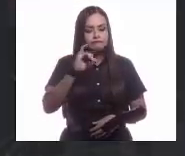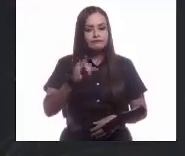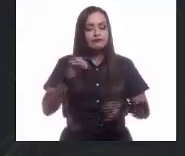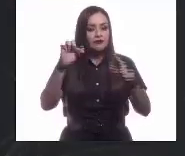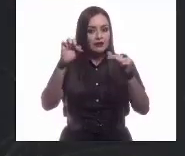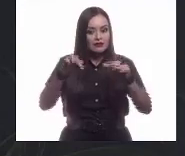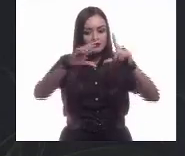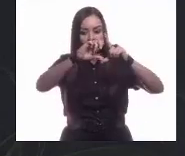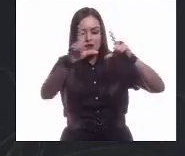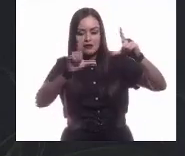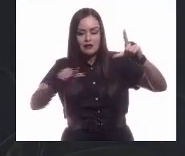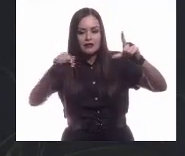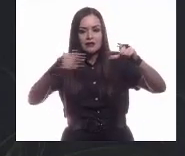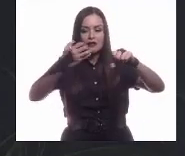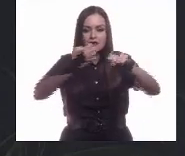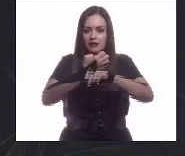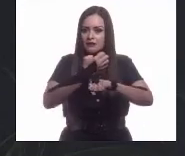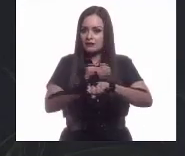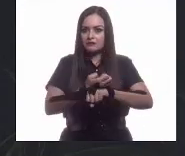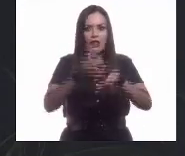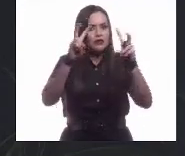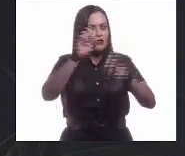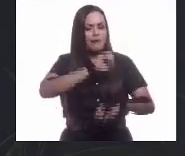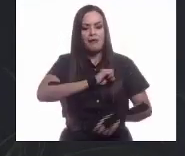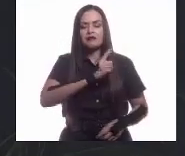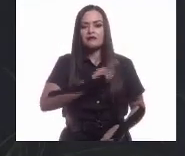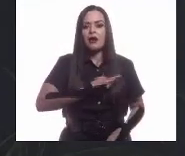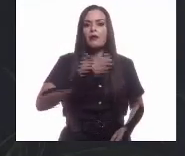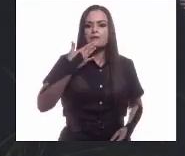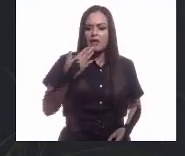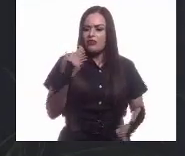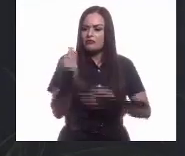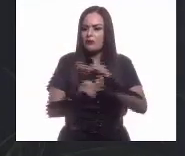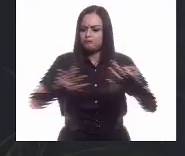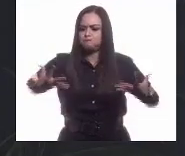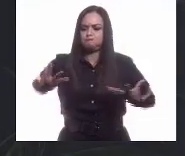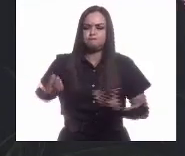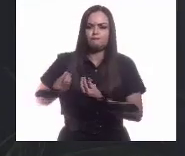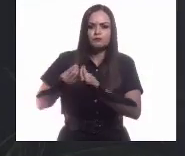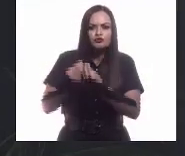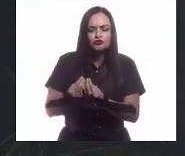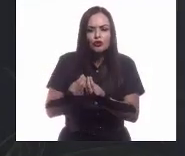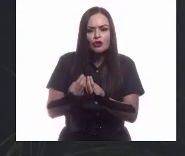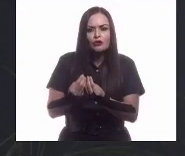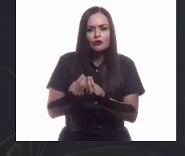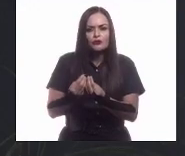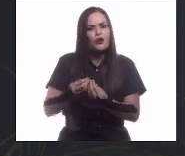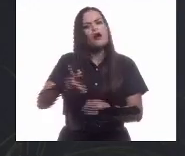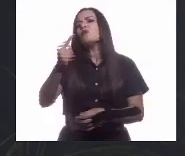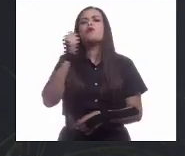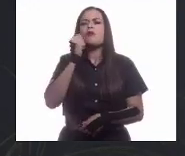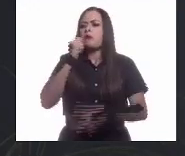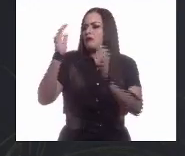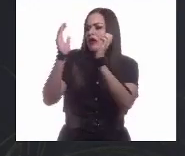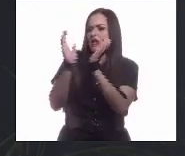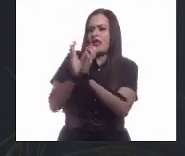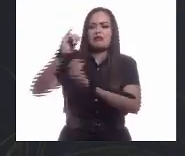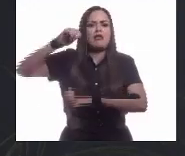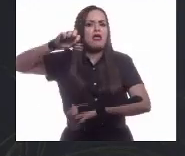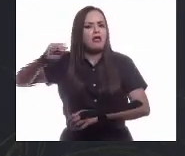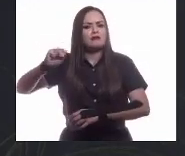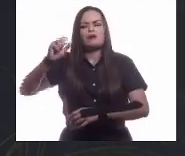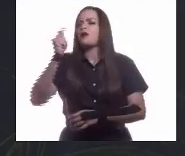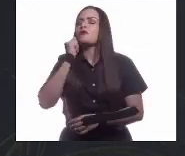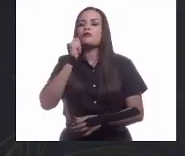ejemplo nacional. En salud vamos todos juntos aquí, sin importar derechohabiencia. Todas y